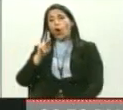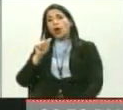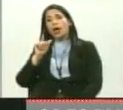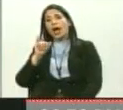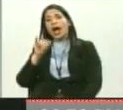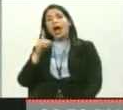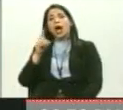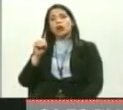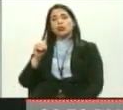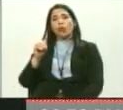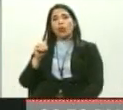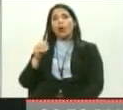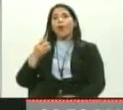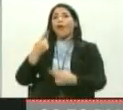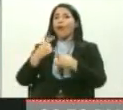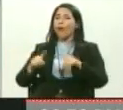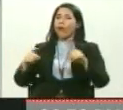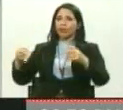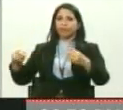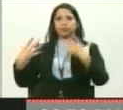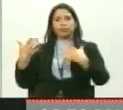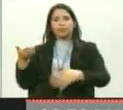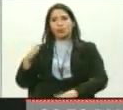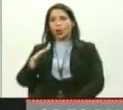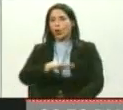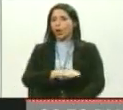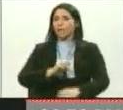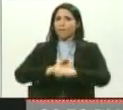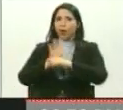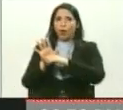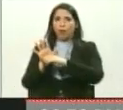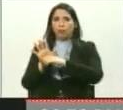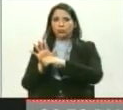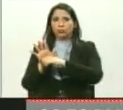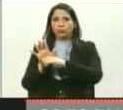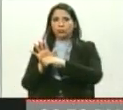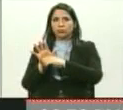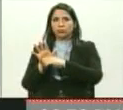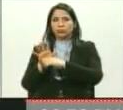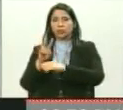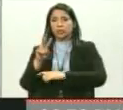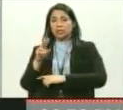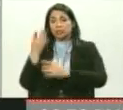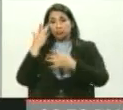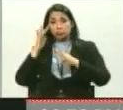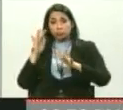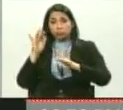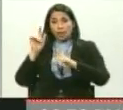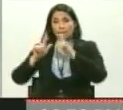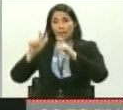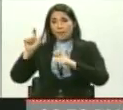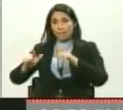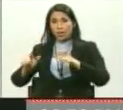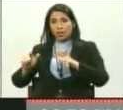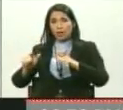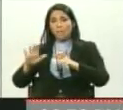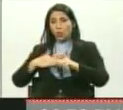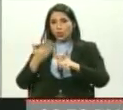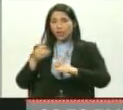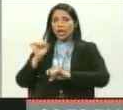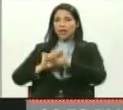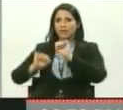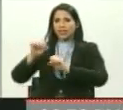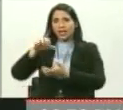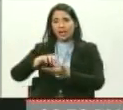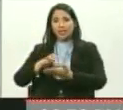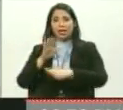experimentando una segunda ola de infecciones y muertes por coronavirus, que según los expertos podrían haberse evitado si el estado de